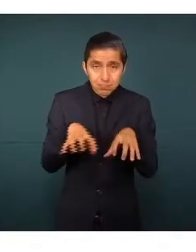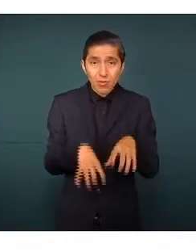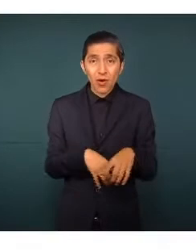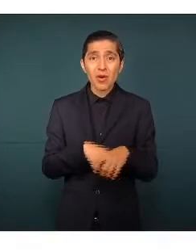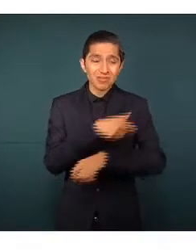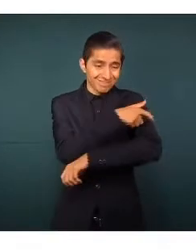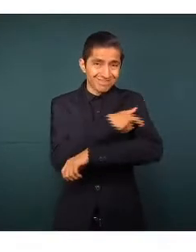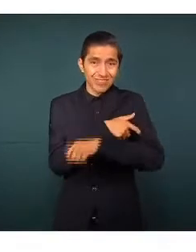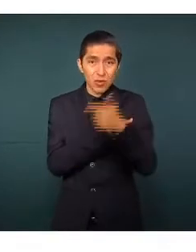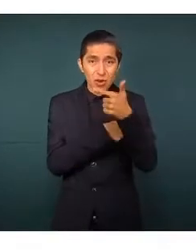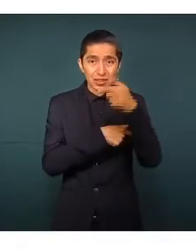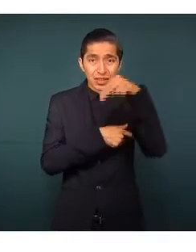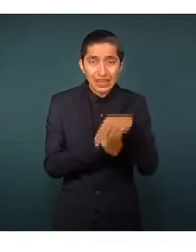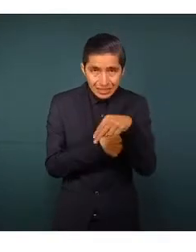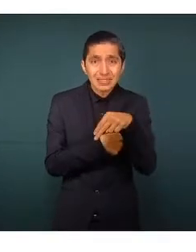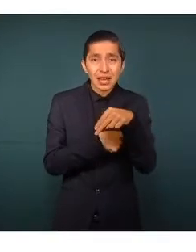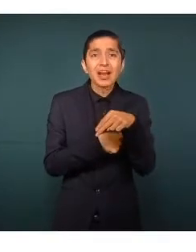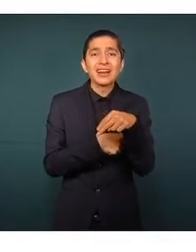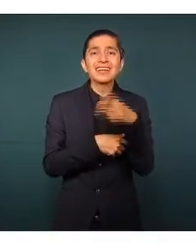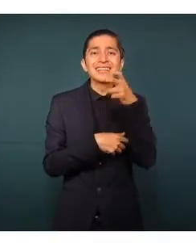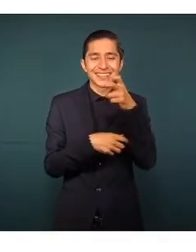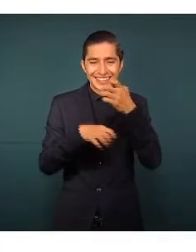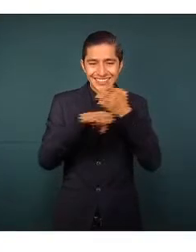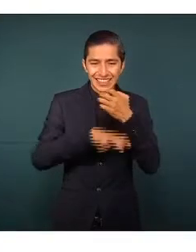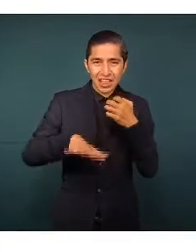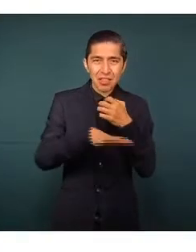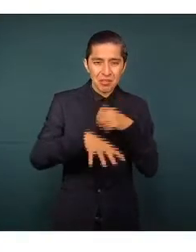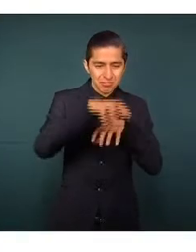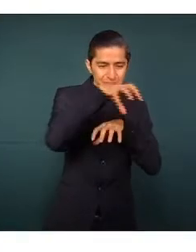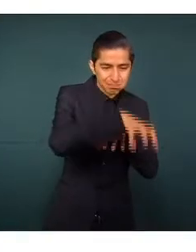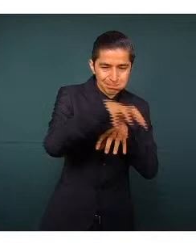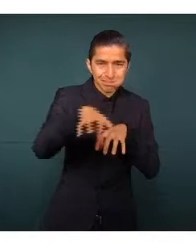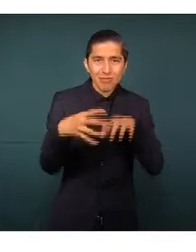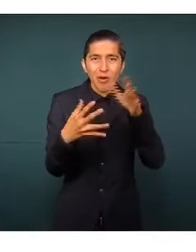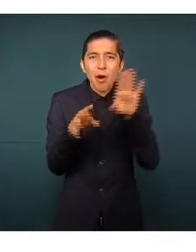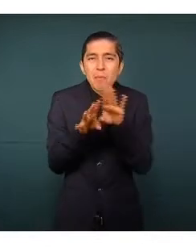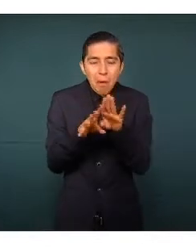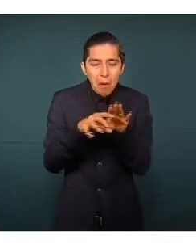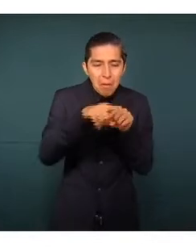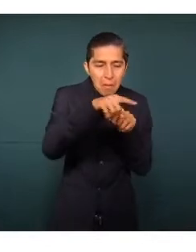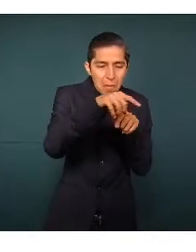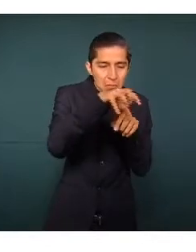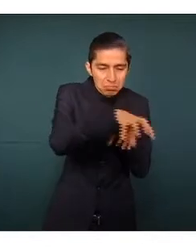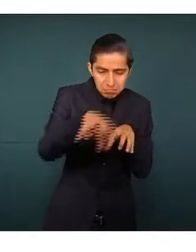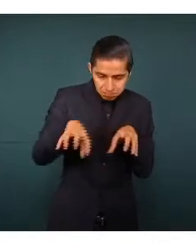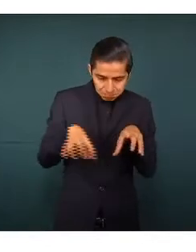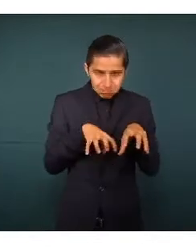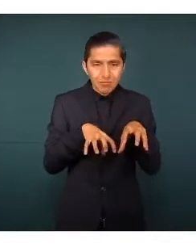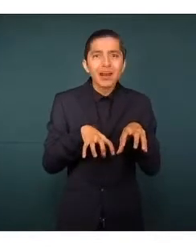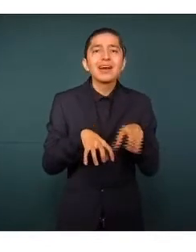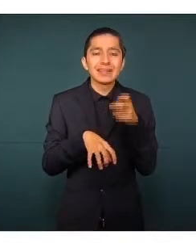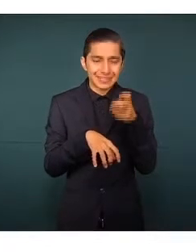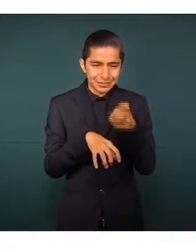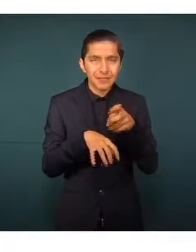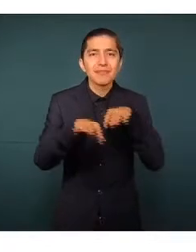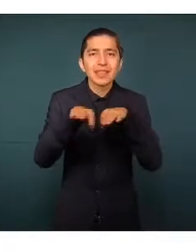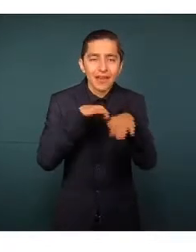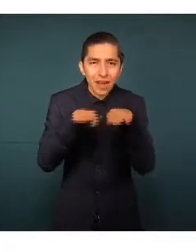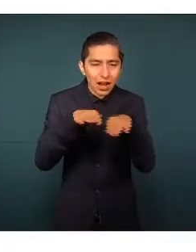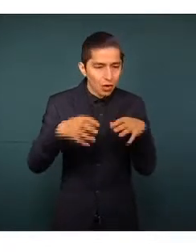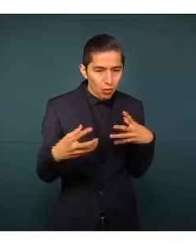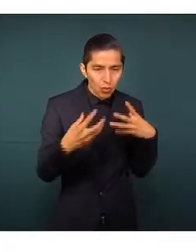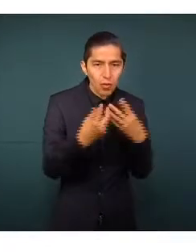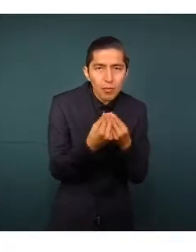Guardia Nacional en las que se dividió el Estado, y ahí se están trabajando de manera conjunta, de